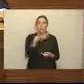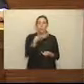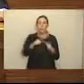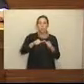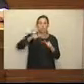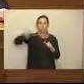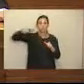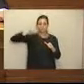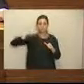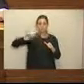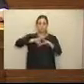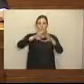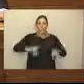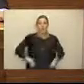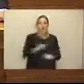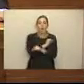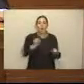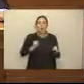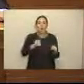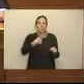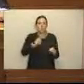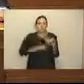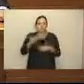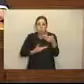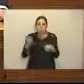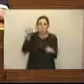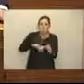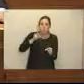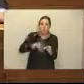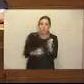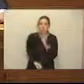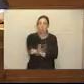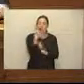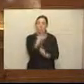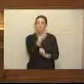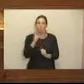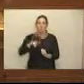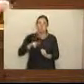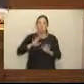anteriores, aunque no hubiesen sido nuestros, aunque no hubiésemos contribuido a generar esos compromisos.